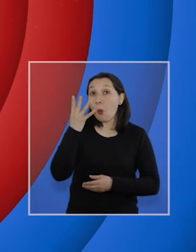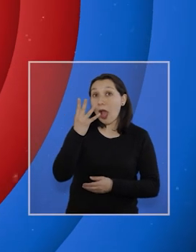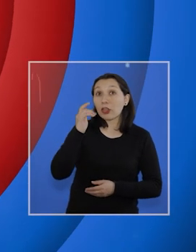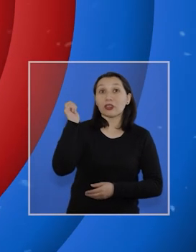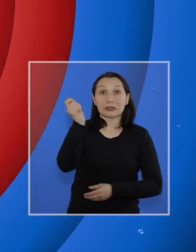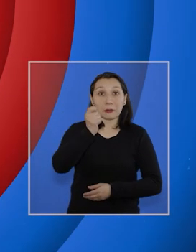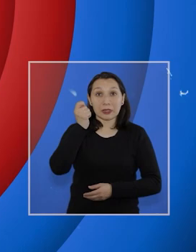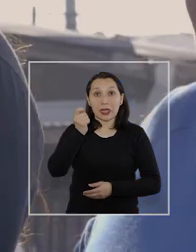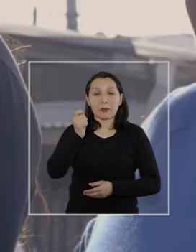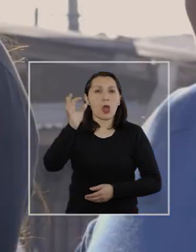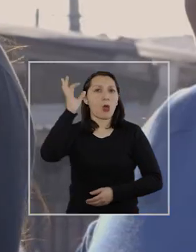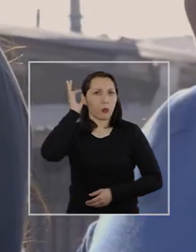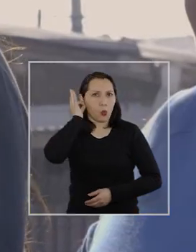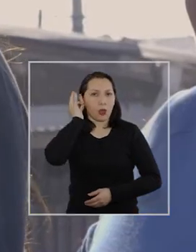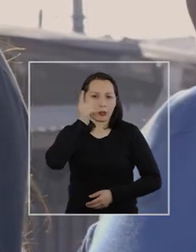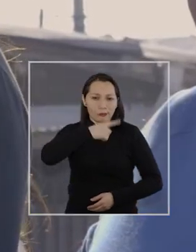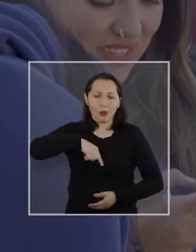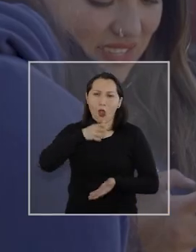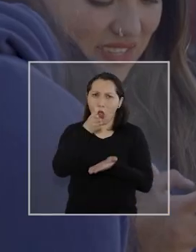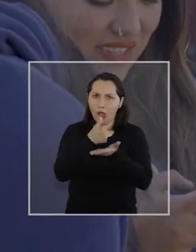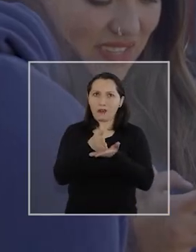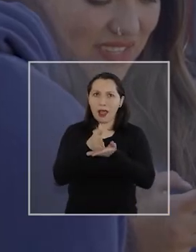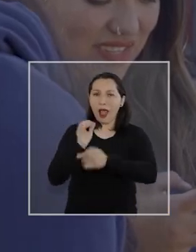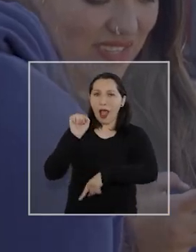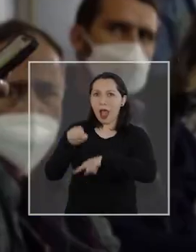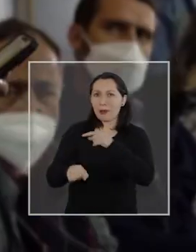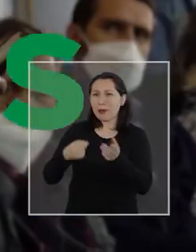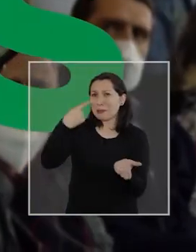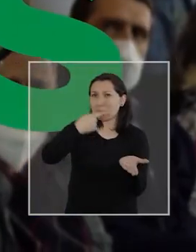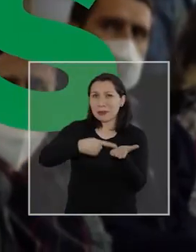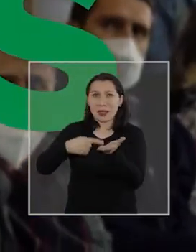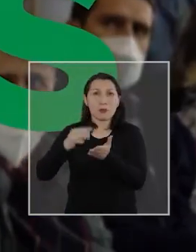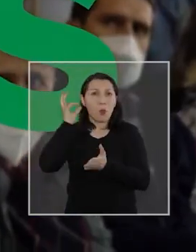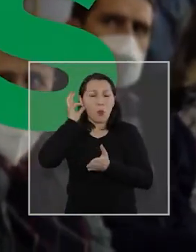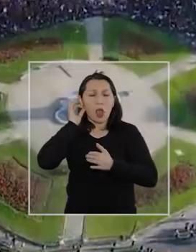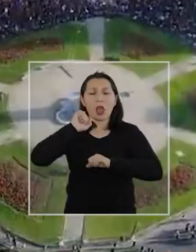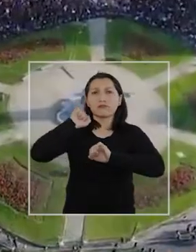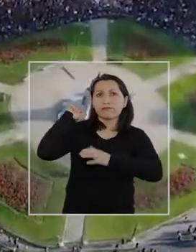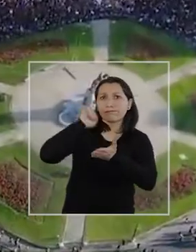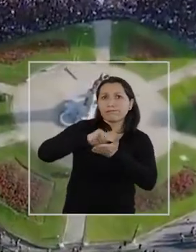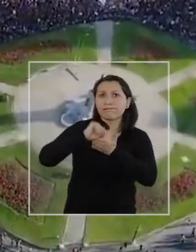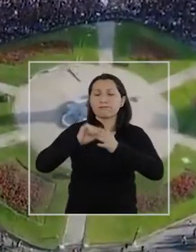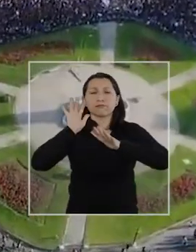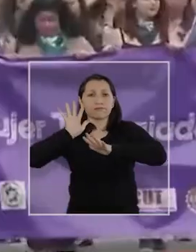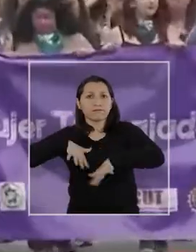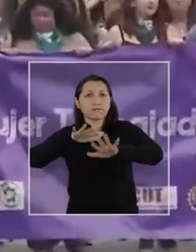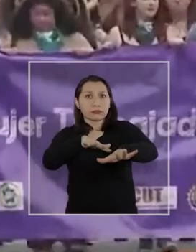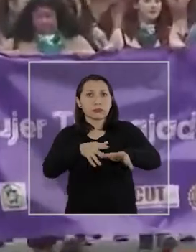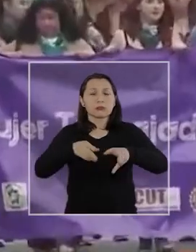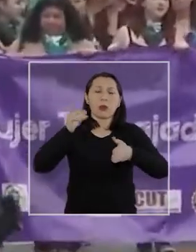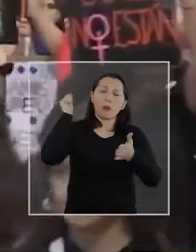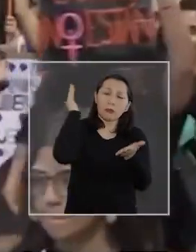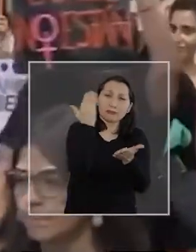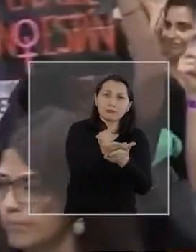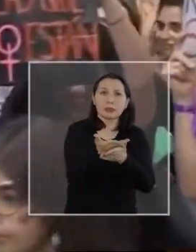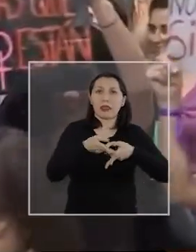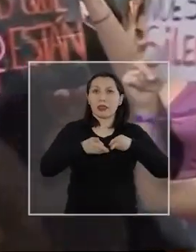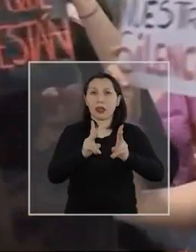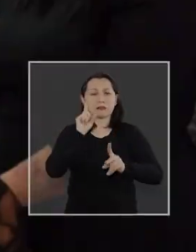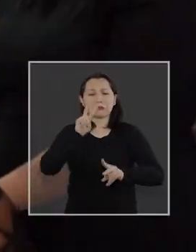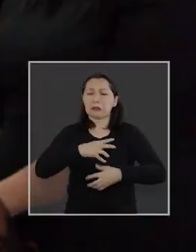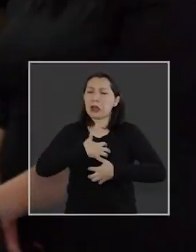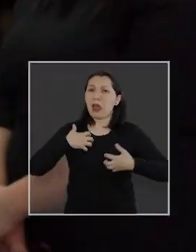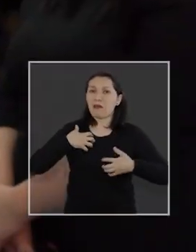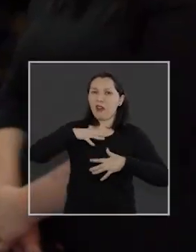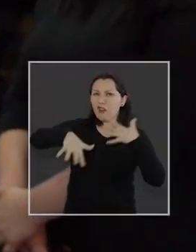Este 4 de septiembre, las mujeres tenemos la obligación de aprobar. Fuimos miles las que levantamos la voz, las que salimos a exigir nuestros derechos. Sin